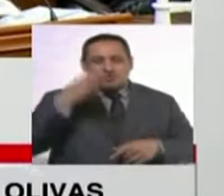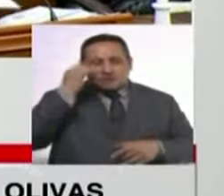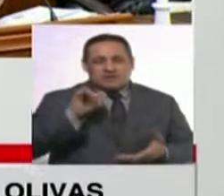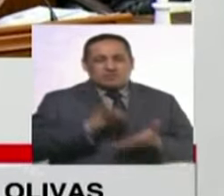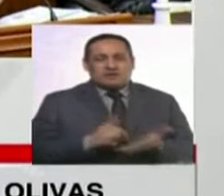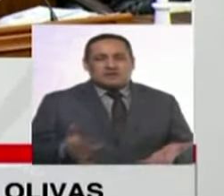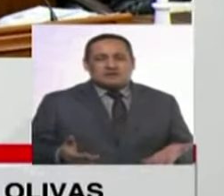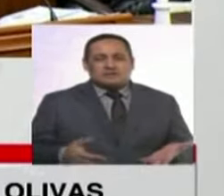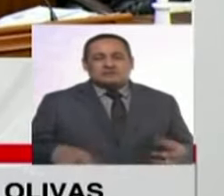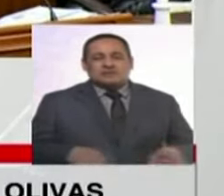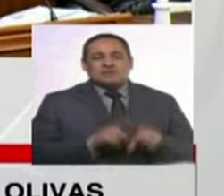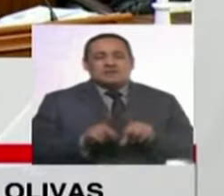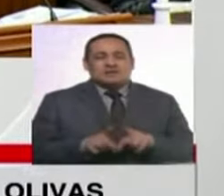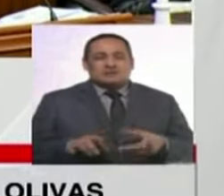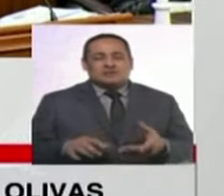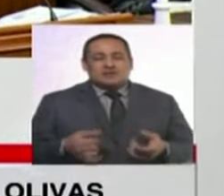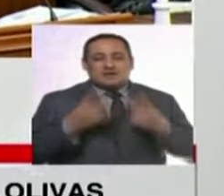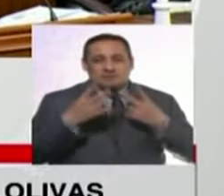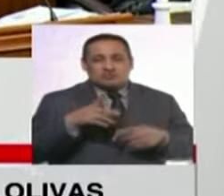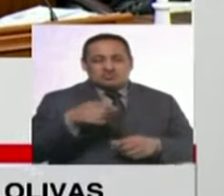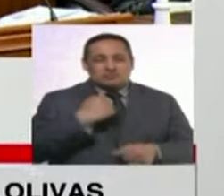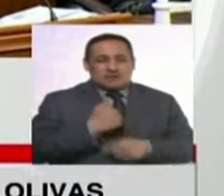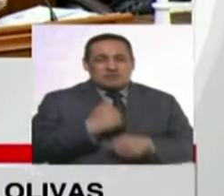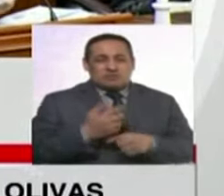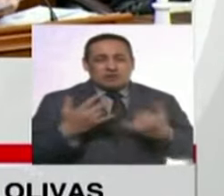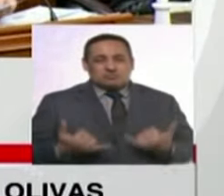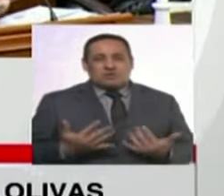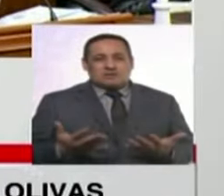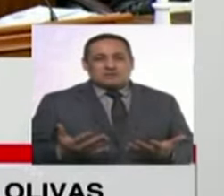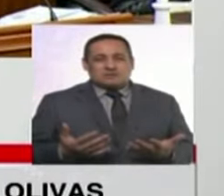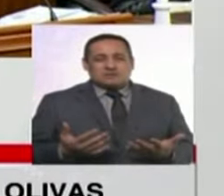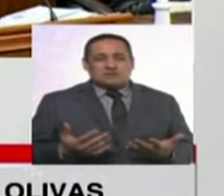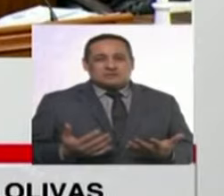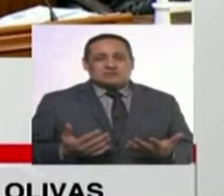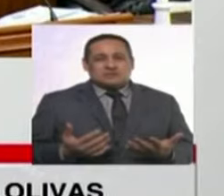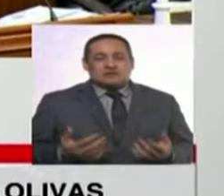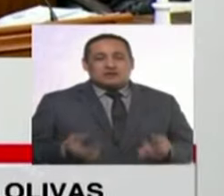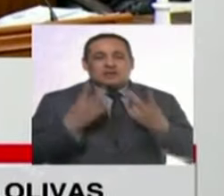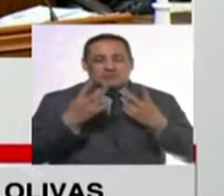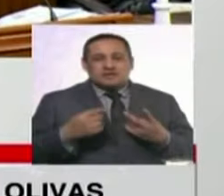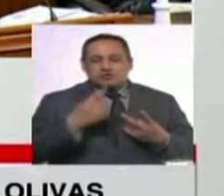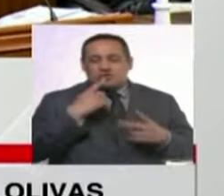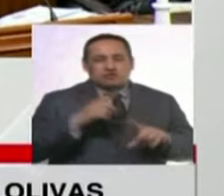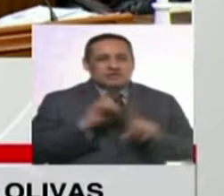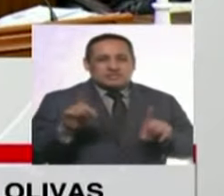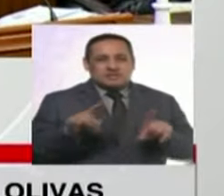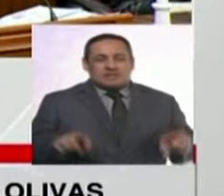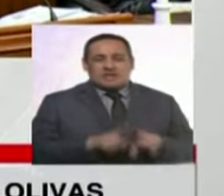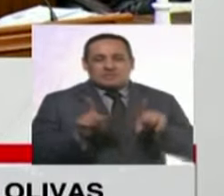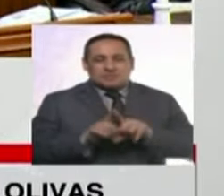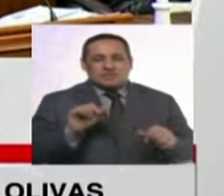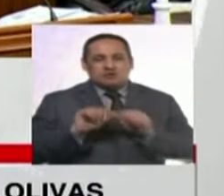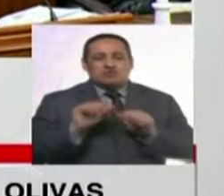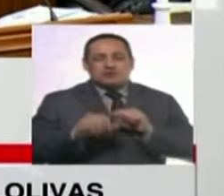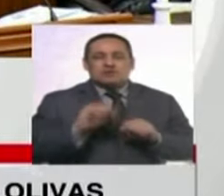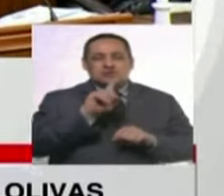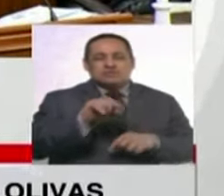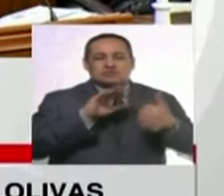Pues que su actividad actual les dice desdice del artículo